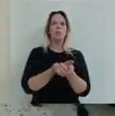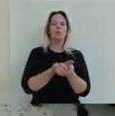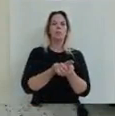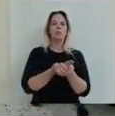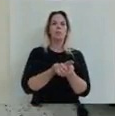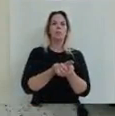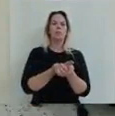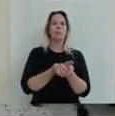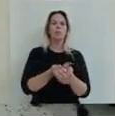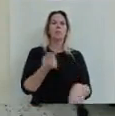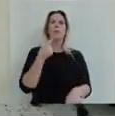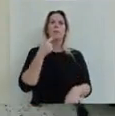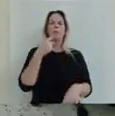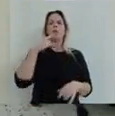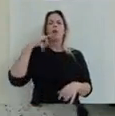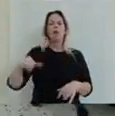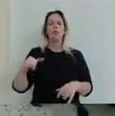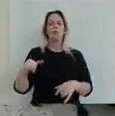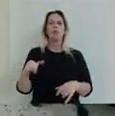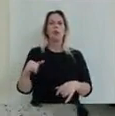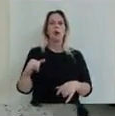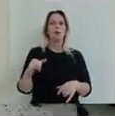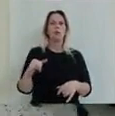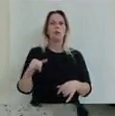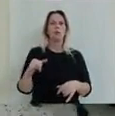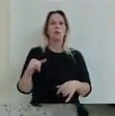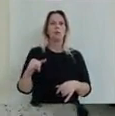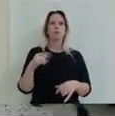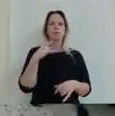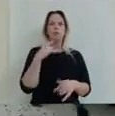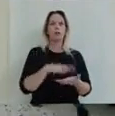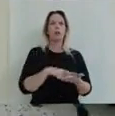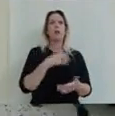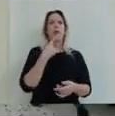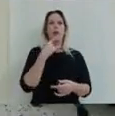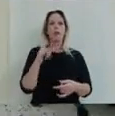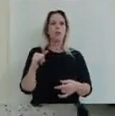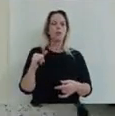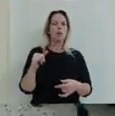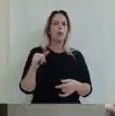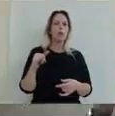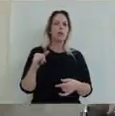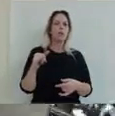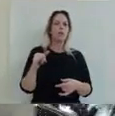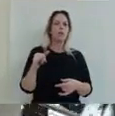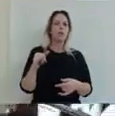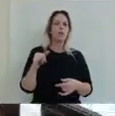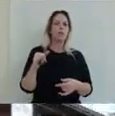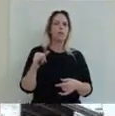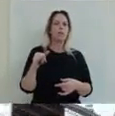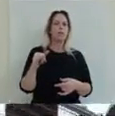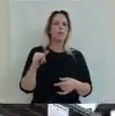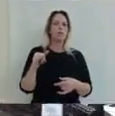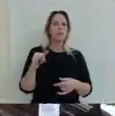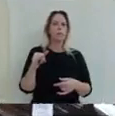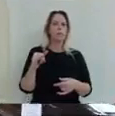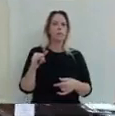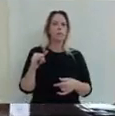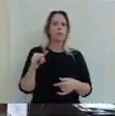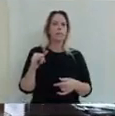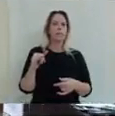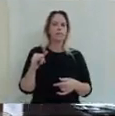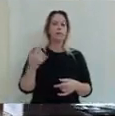tránsito relacionado al secuestro de su automóvil. Concejal Niño. Sí, solicito que esta nota pase a la Comisión de